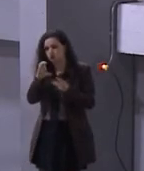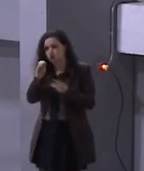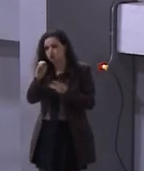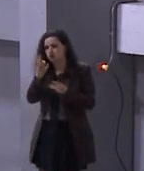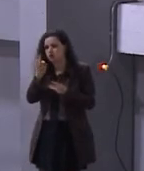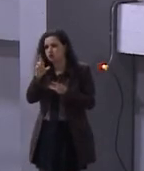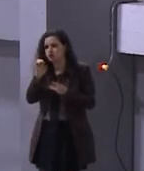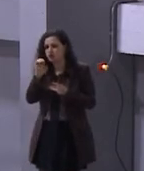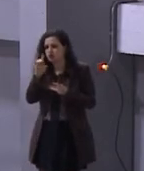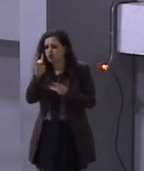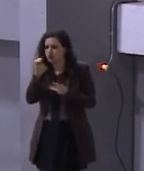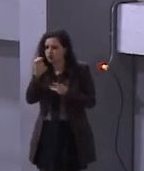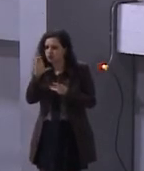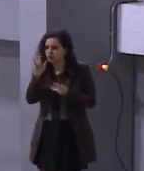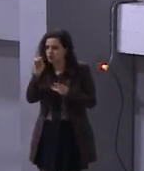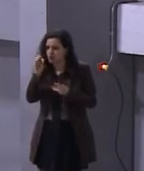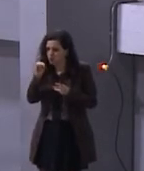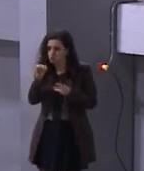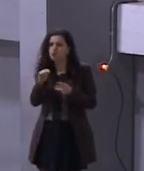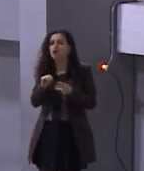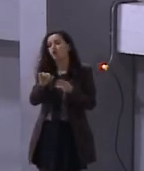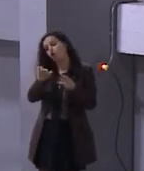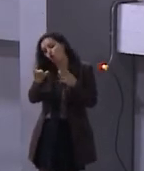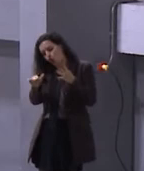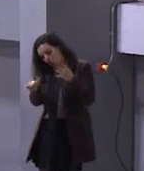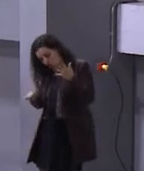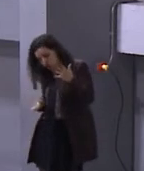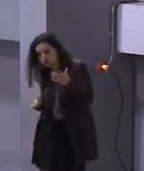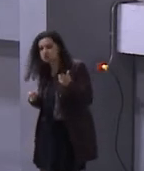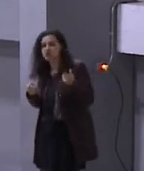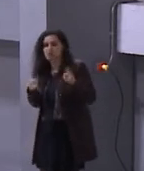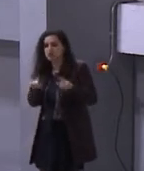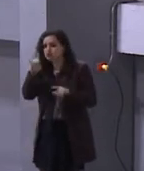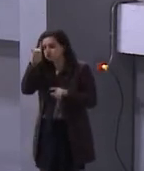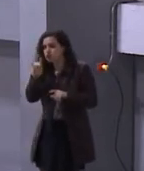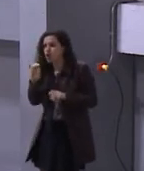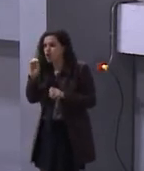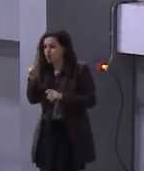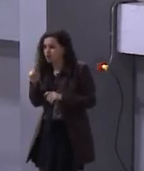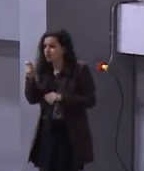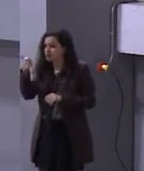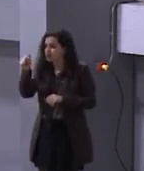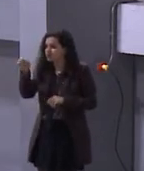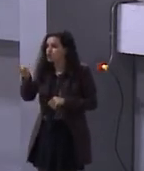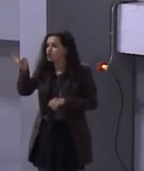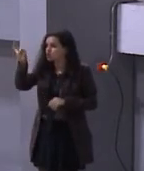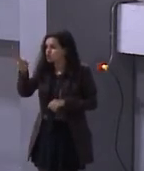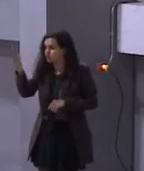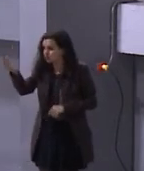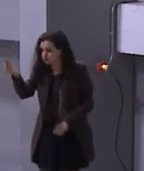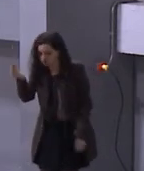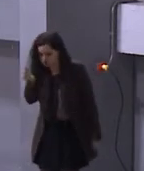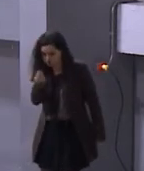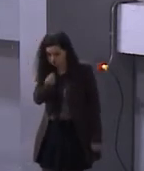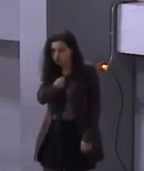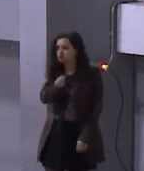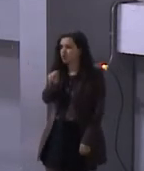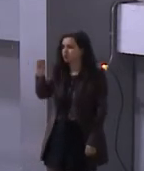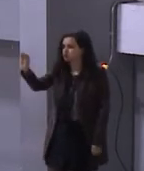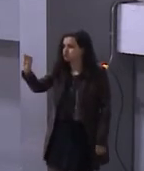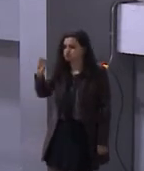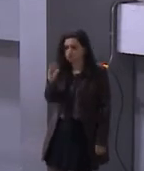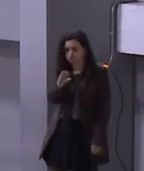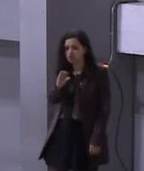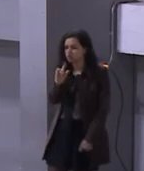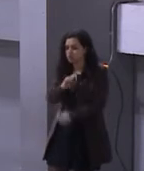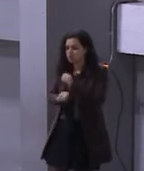más otras cooperativas, decidieron entonces entregar ese 10%, ¿sí?, a final